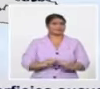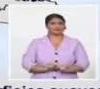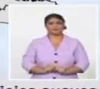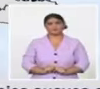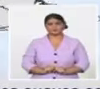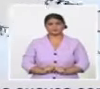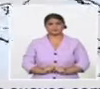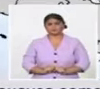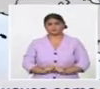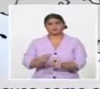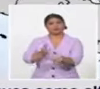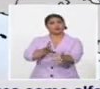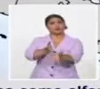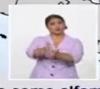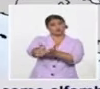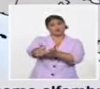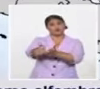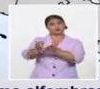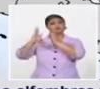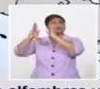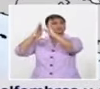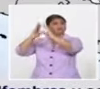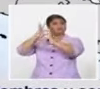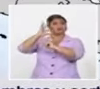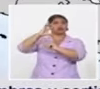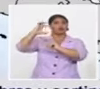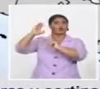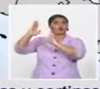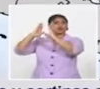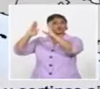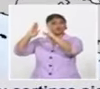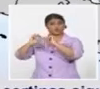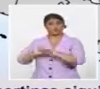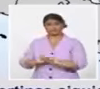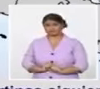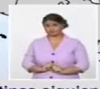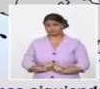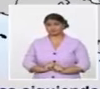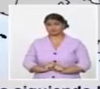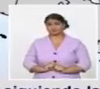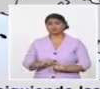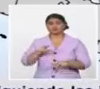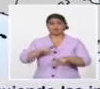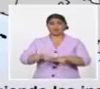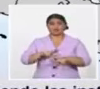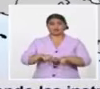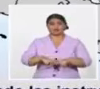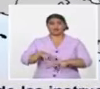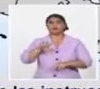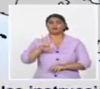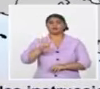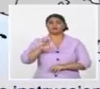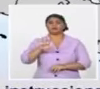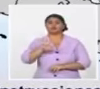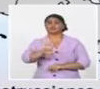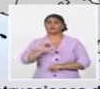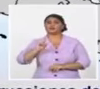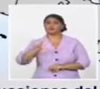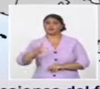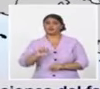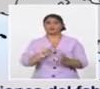con cifras elevadas, elevada La Habana con 559, Matanzas